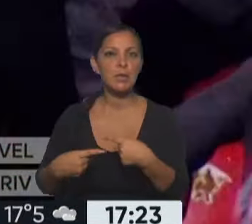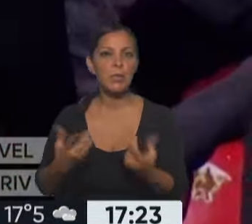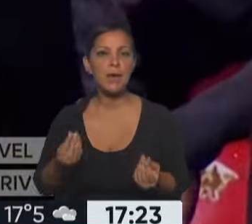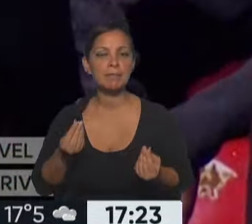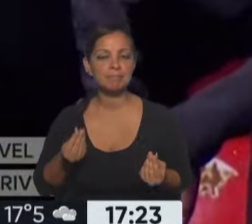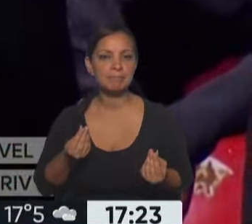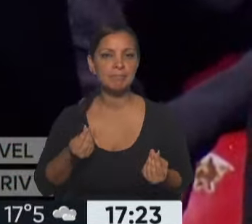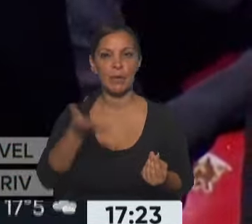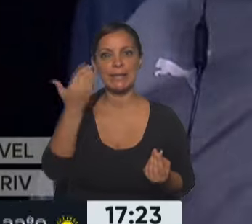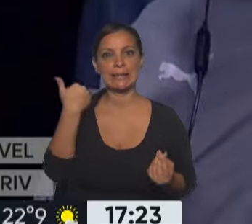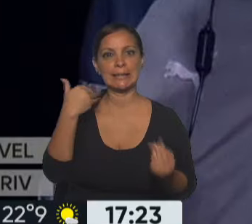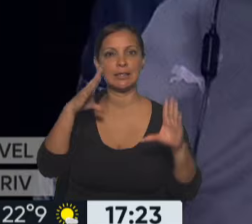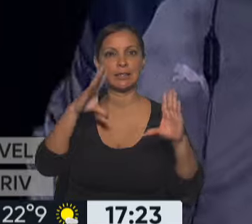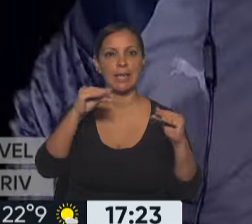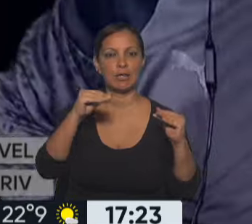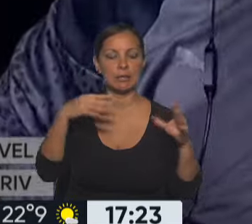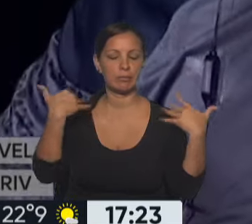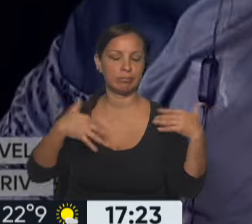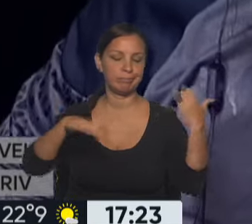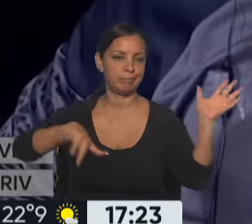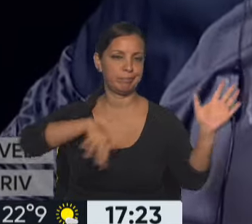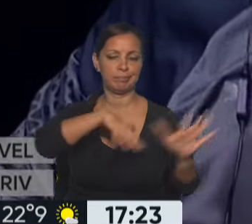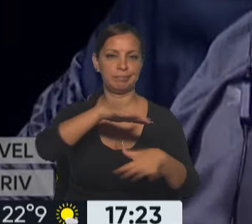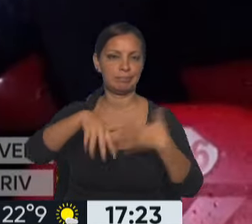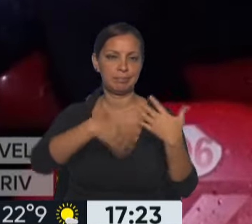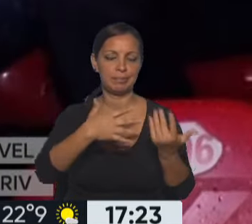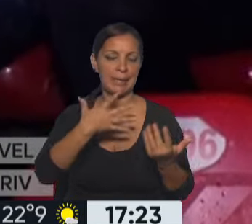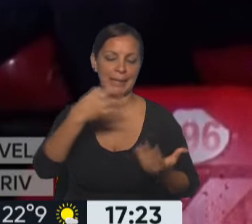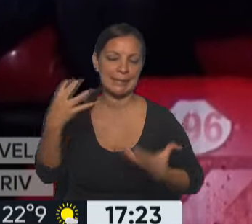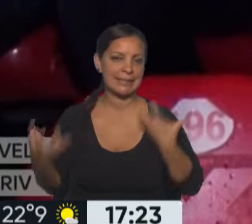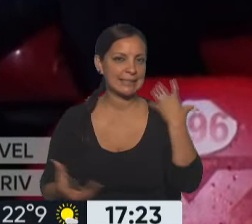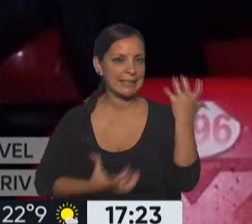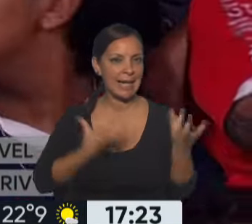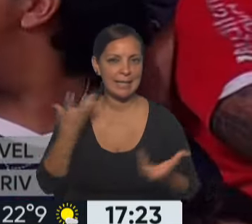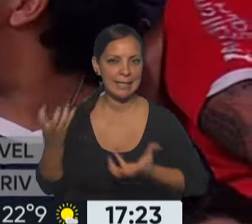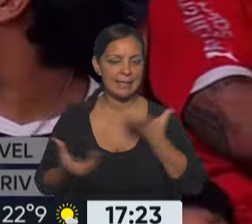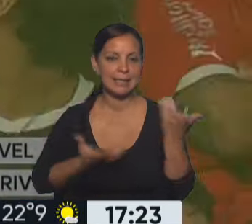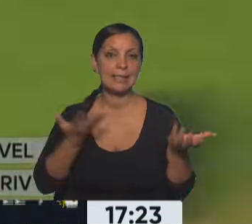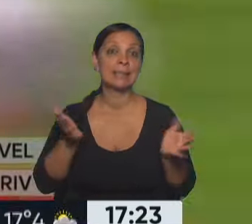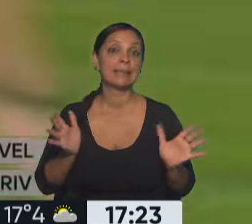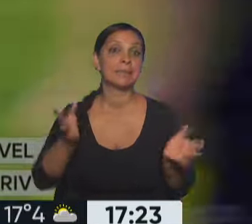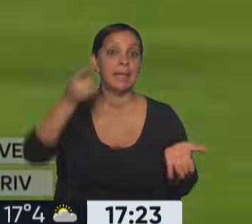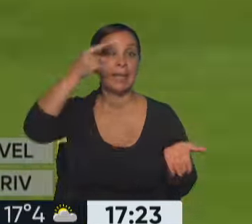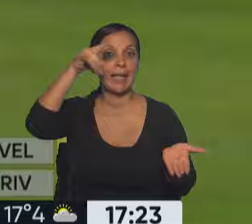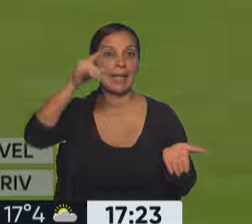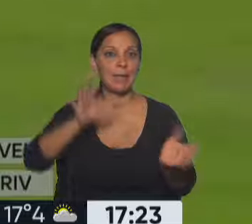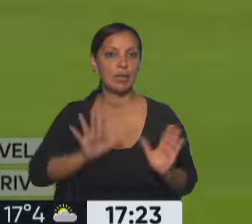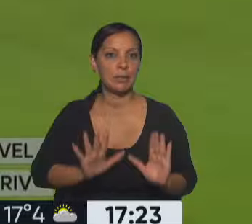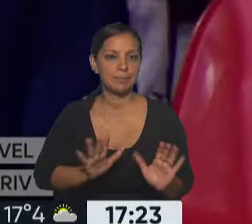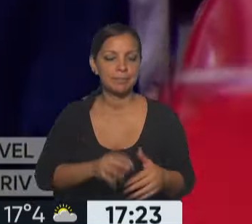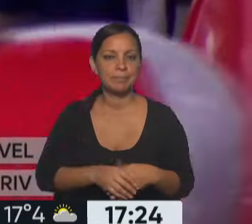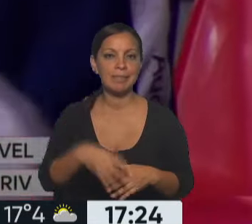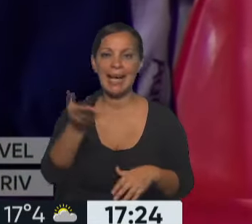noche absolutamente convulsionada, una verdadera caldera del diablo. Y es verdad, porque ayer